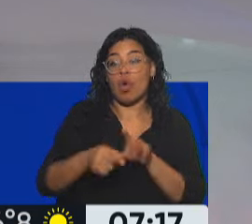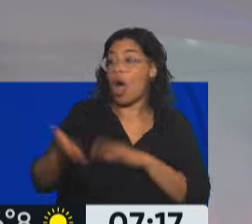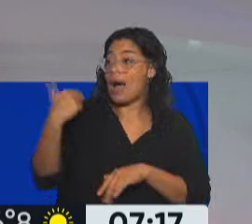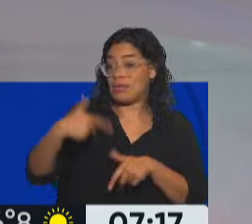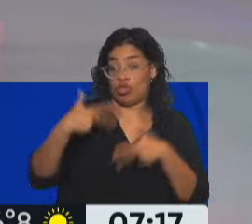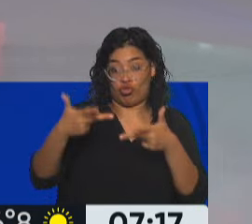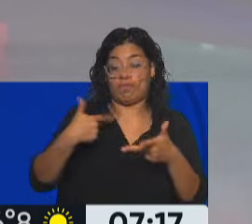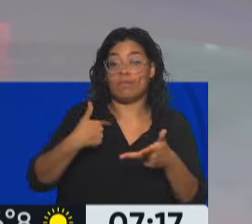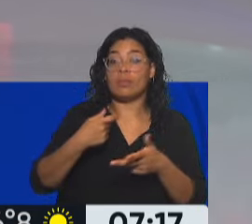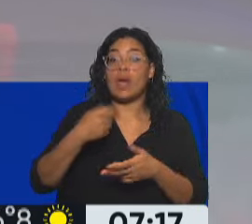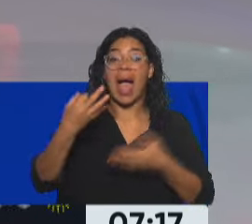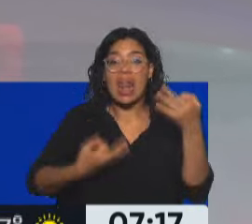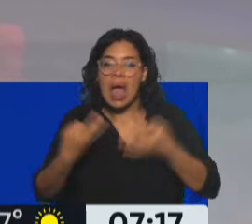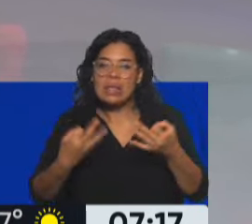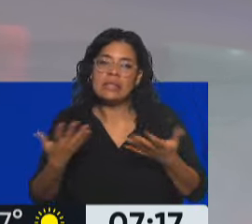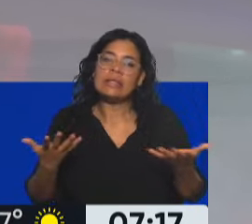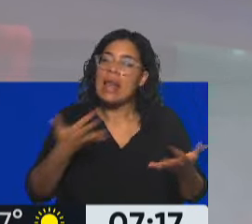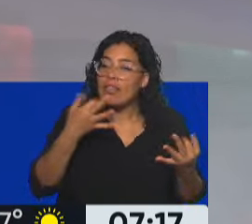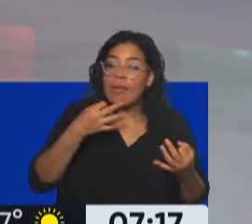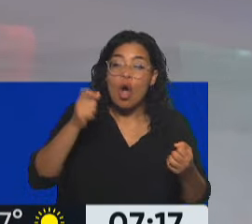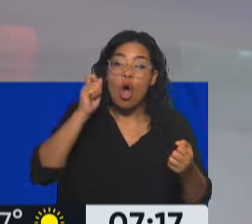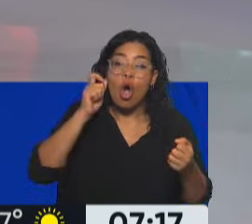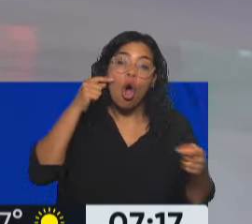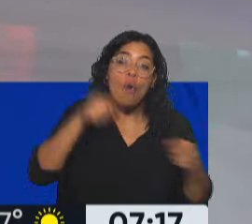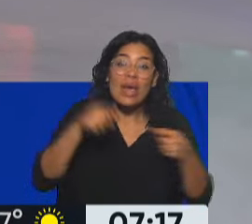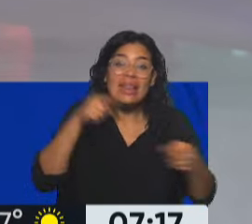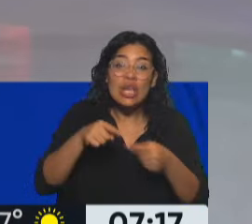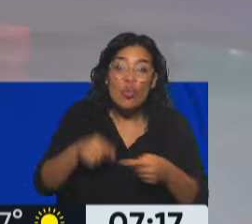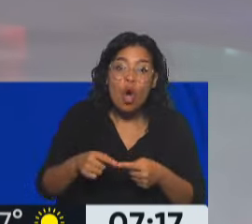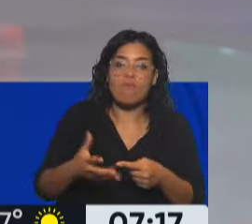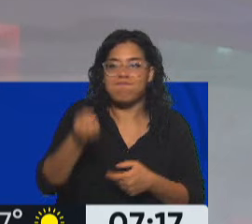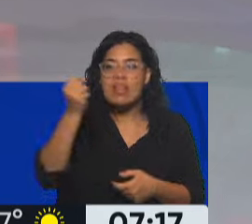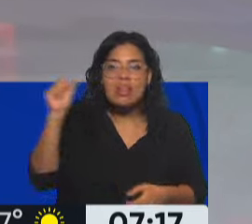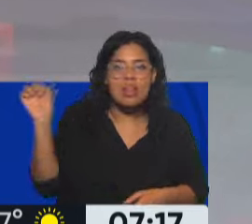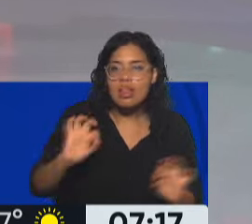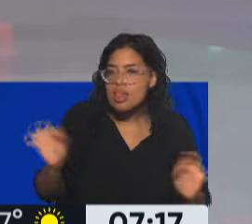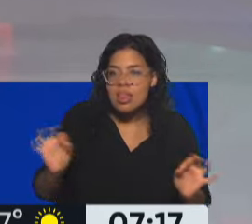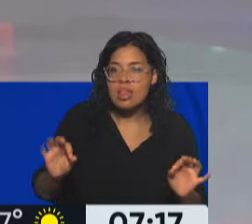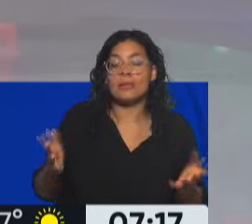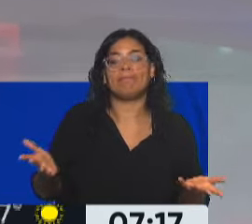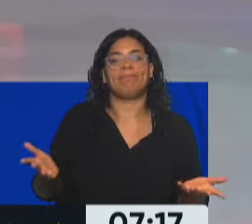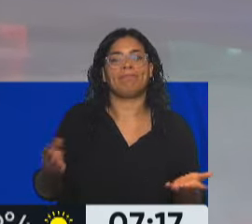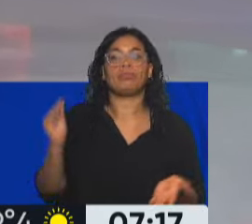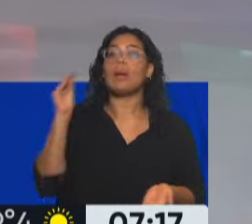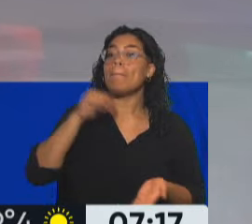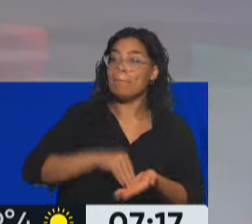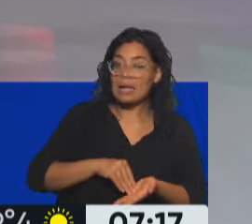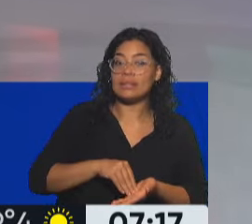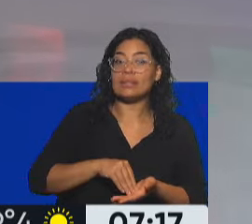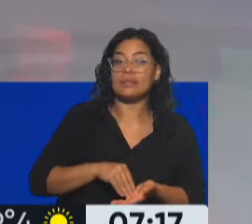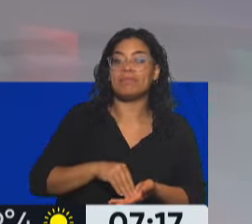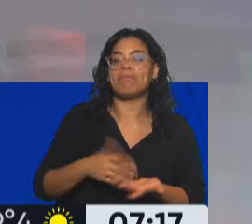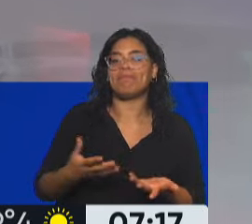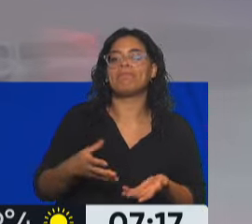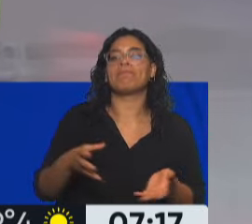análisis, en el comienzo no logró los objetivos. ¿Podemos destacar a este señor, a Logro Fabiani? Porque la verdad está haciendo historia en Riestra. Sí, sí, con Riestra que tiene